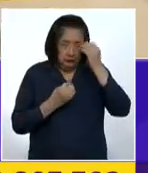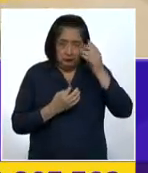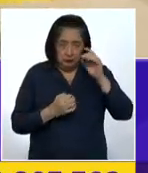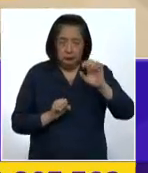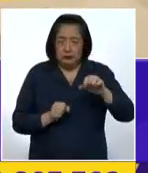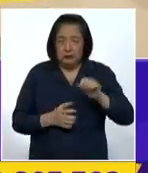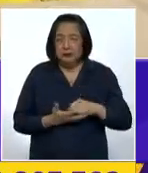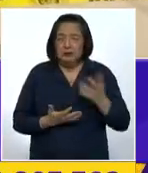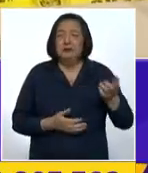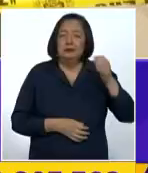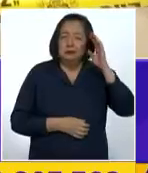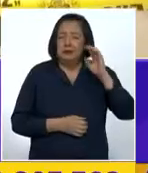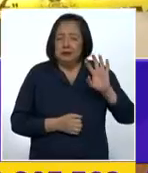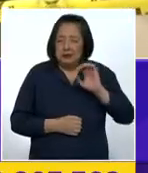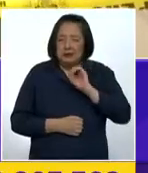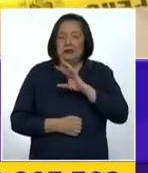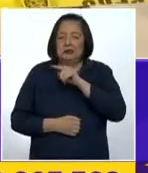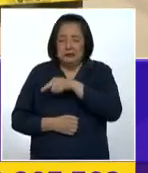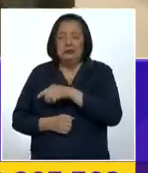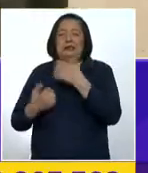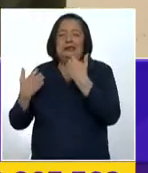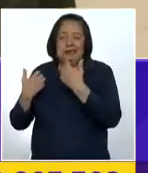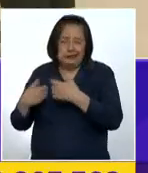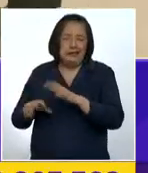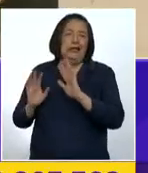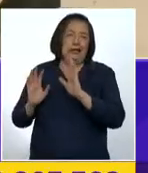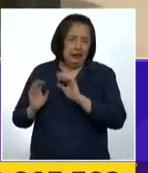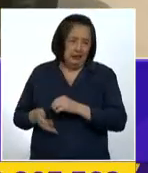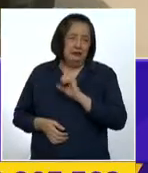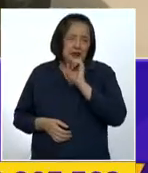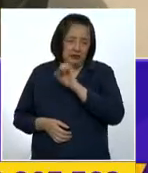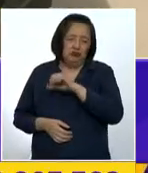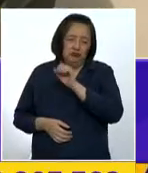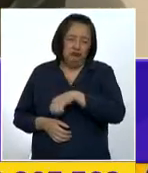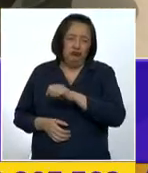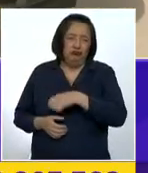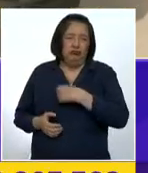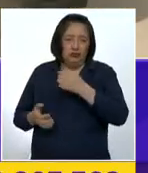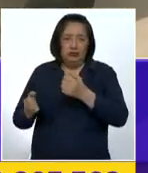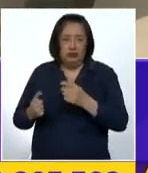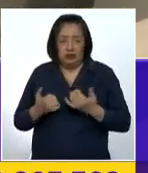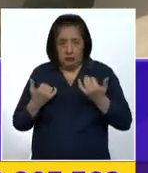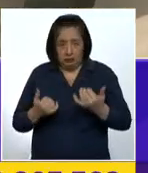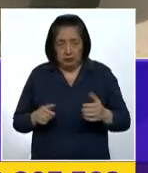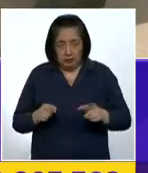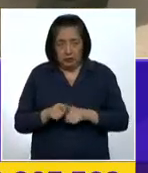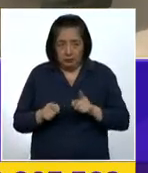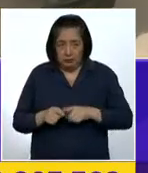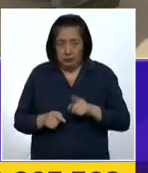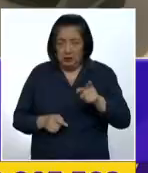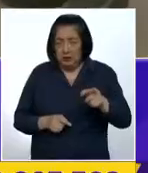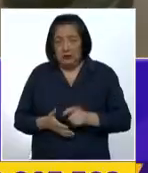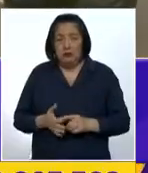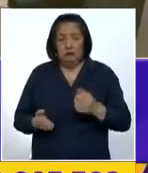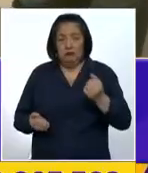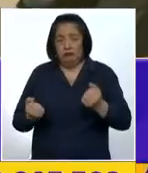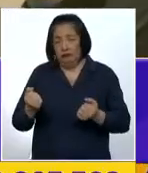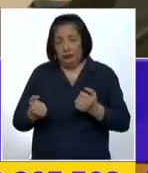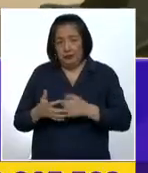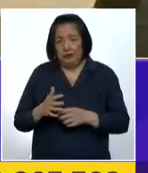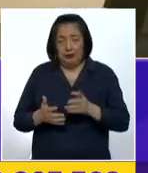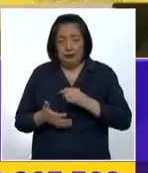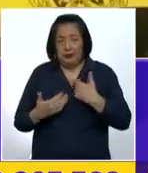fuentes policiales, que él ya habría confesado haber manejado el vehículo. Además, hoy también iba manejando el vehículo en el que ha